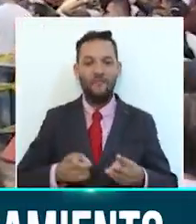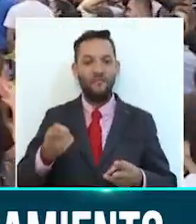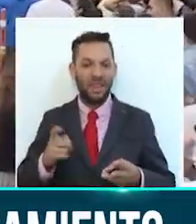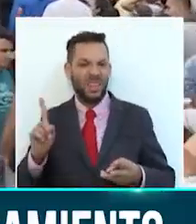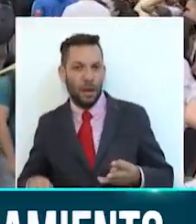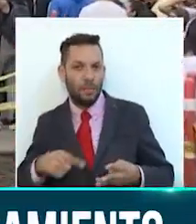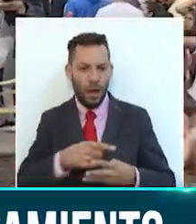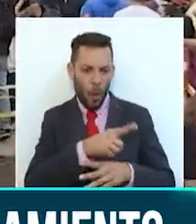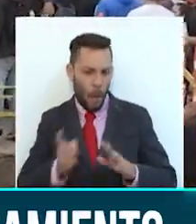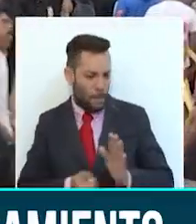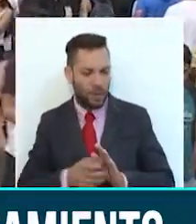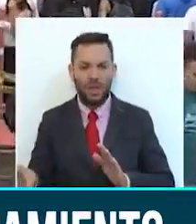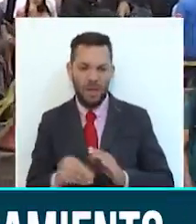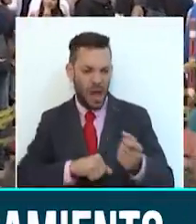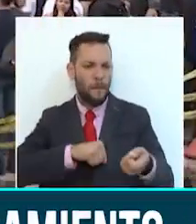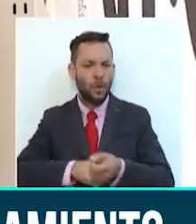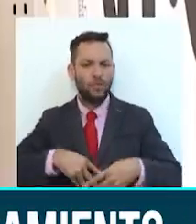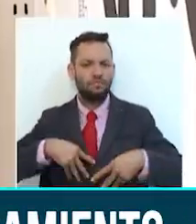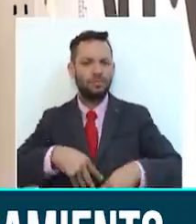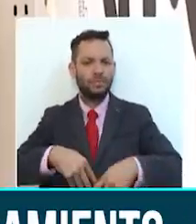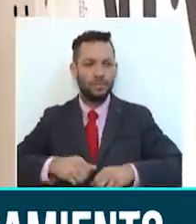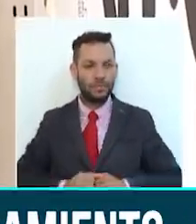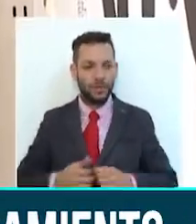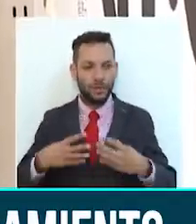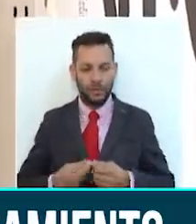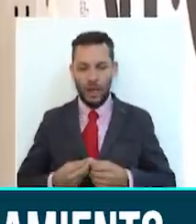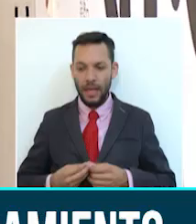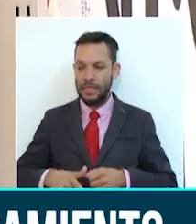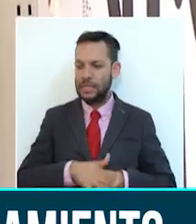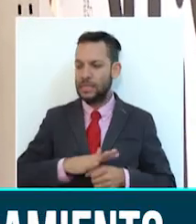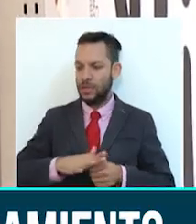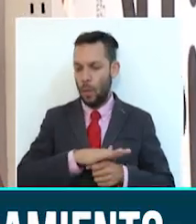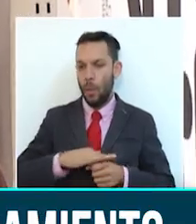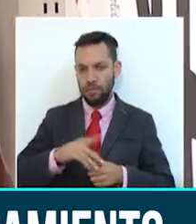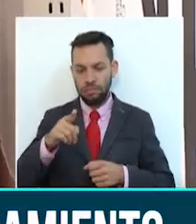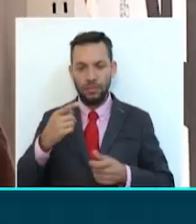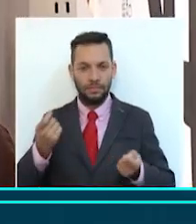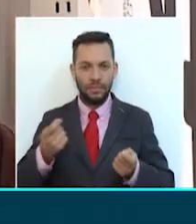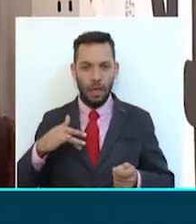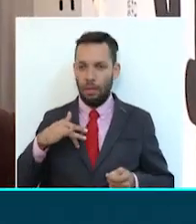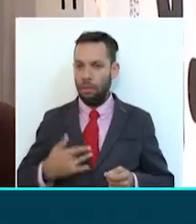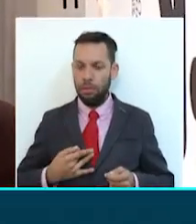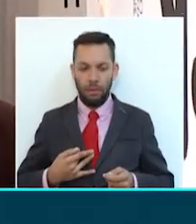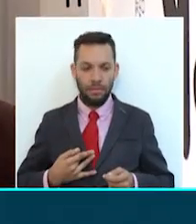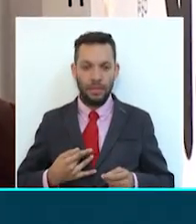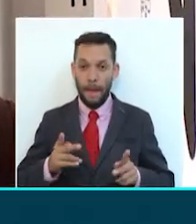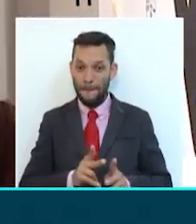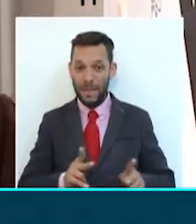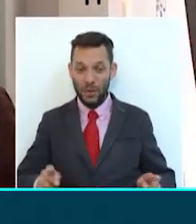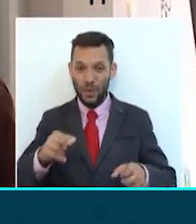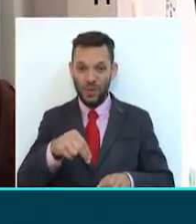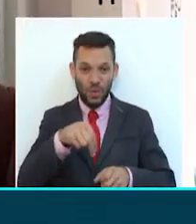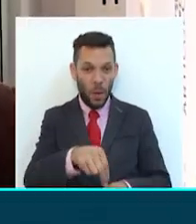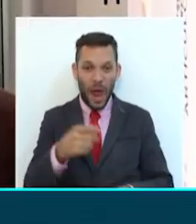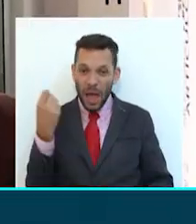protestaron por todas estas razones y por otras. Hay que pensar en una situación que el gobierno nacional se debe dar cuenta, que hay un descontento popular, que hay unas situaciones que